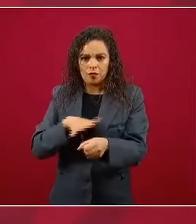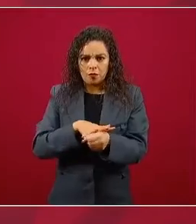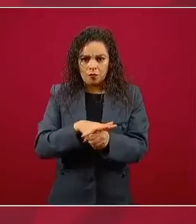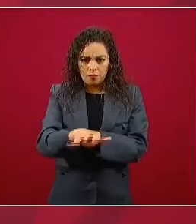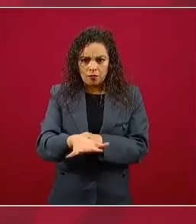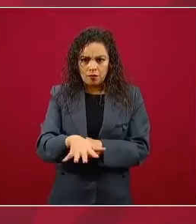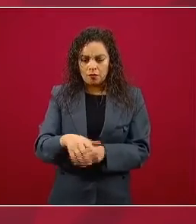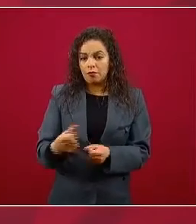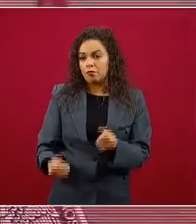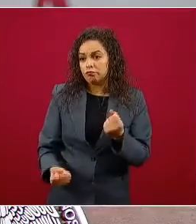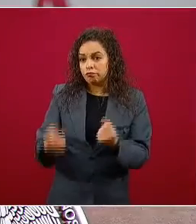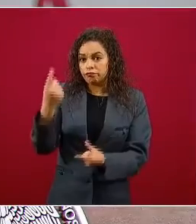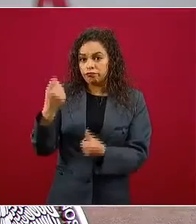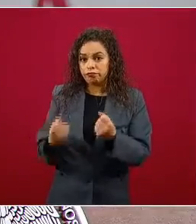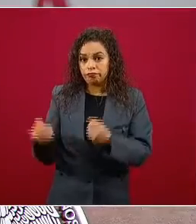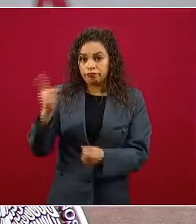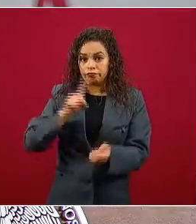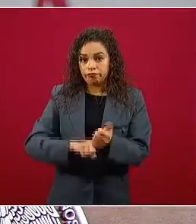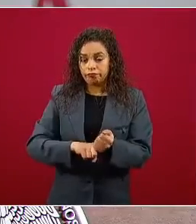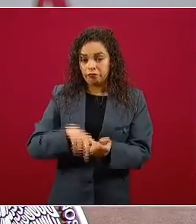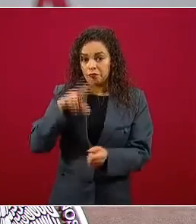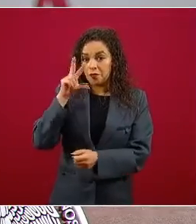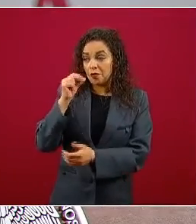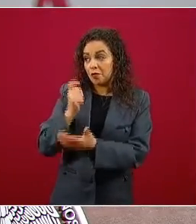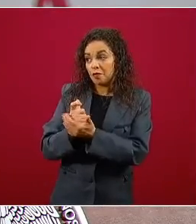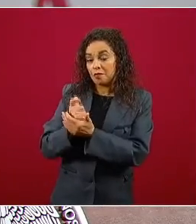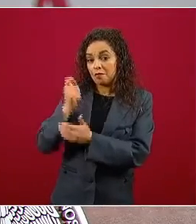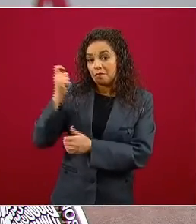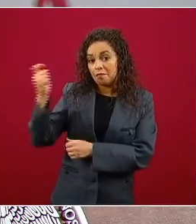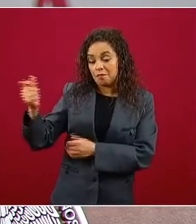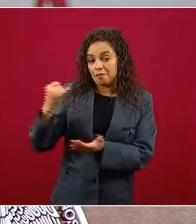defrauda a la hacienda pública,